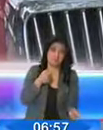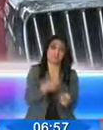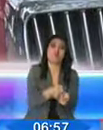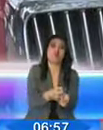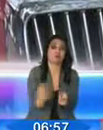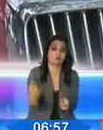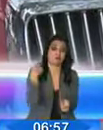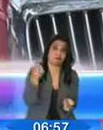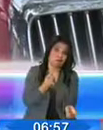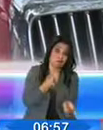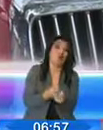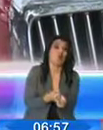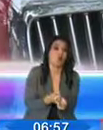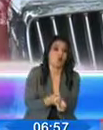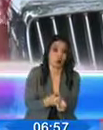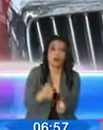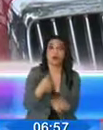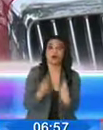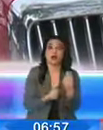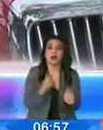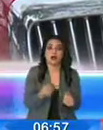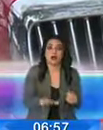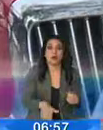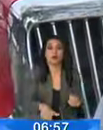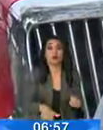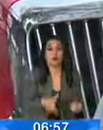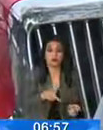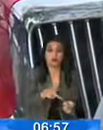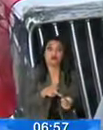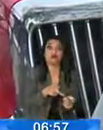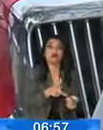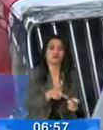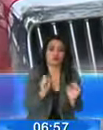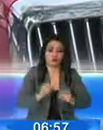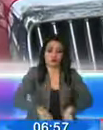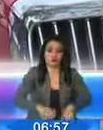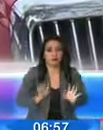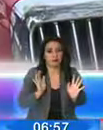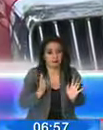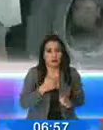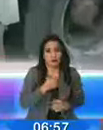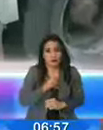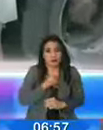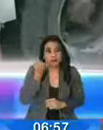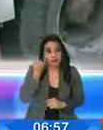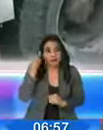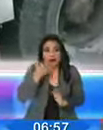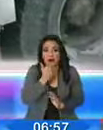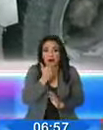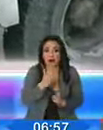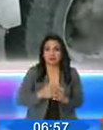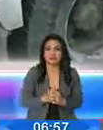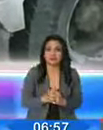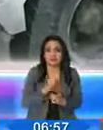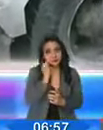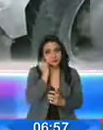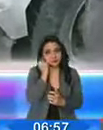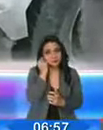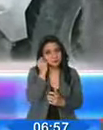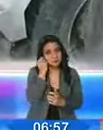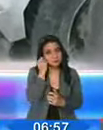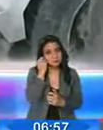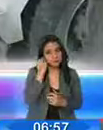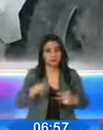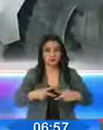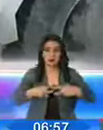sea mayor fuerte el golpe, le aflojé para poder avanzar un poco para que no suceda mayores cosas. Del impacto, el material de construcción quedó en